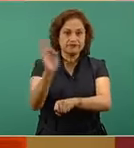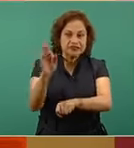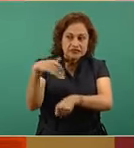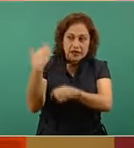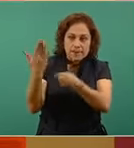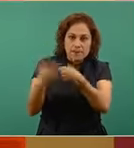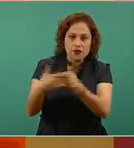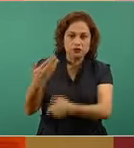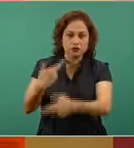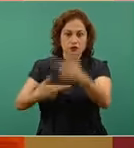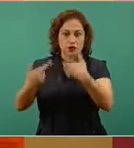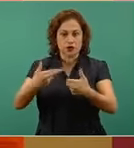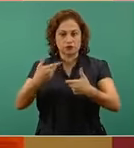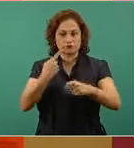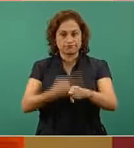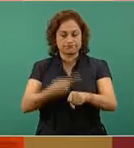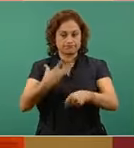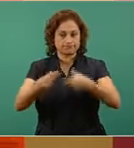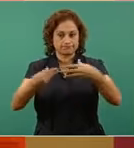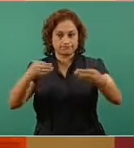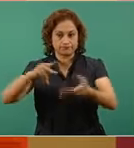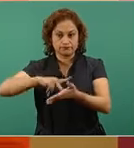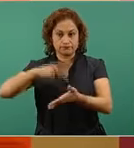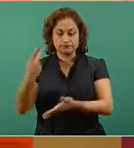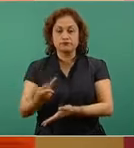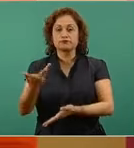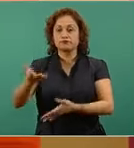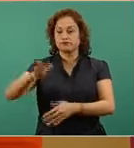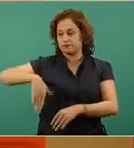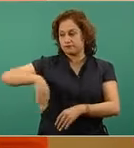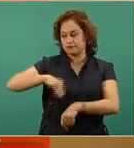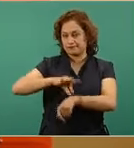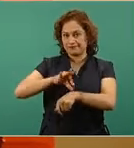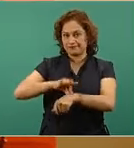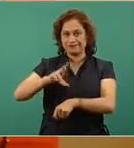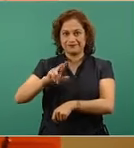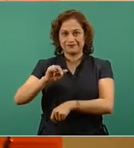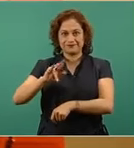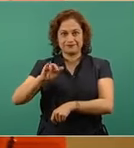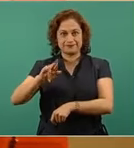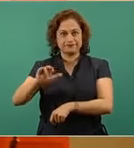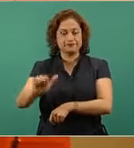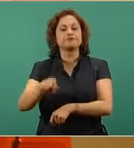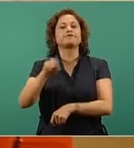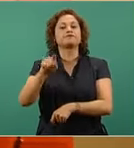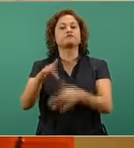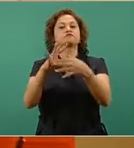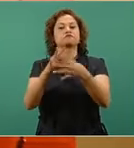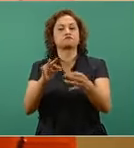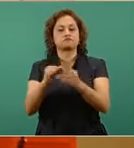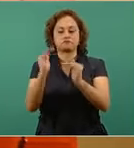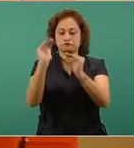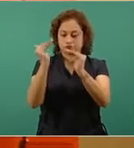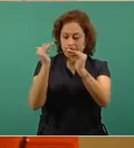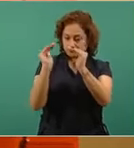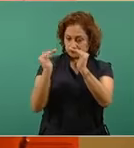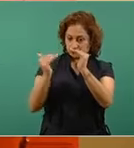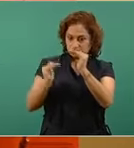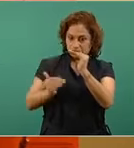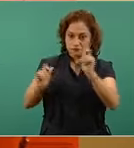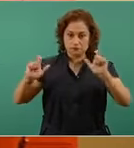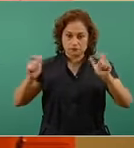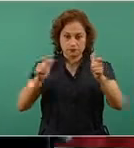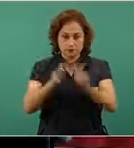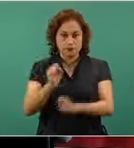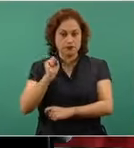a pesar de que, como acaba de mostrar el doctor López Ridaura, hemos continuado con la reducción de los índices